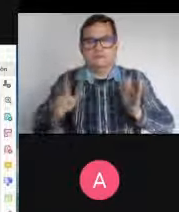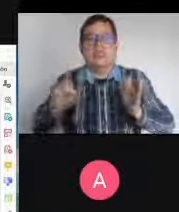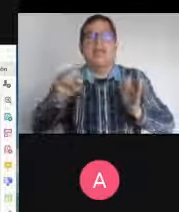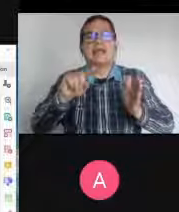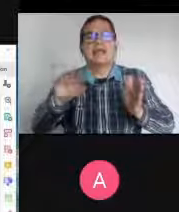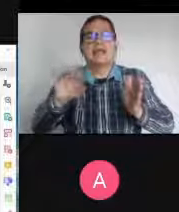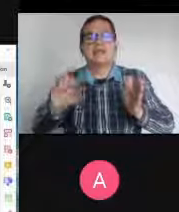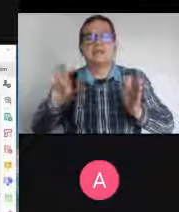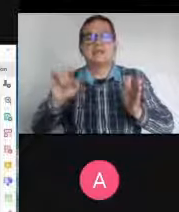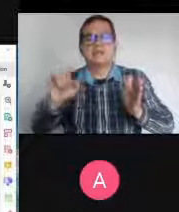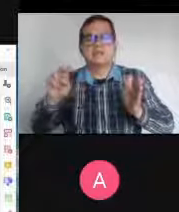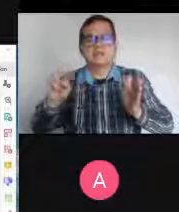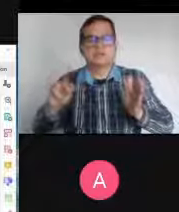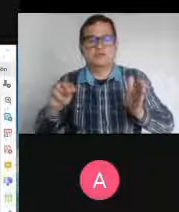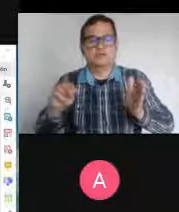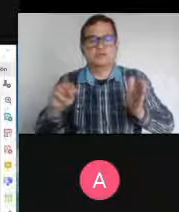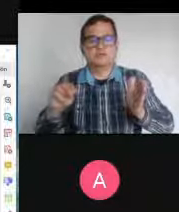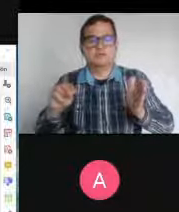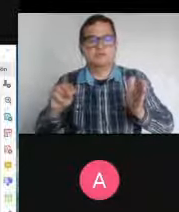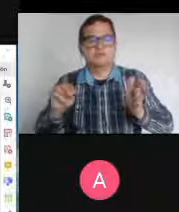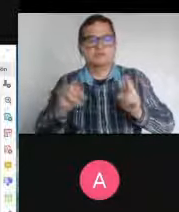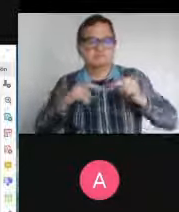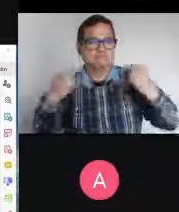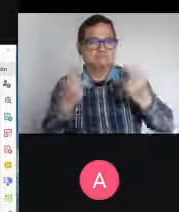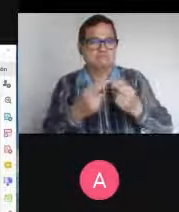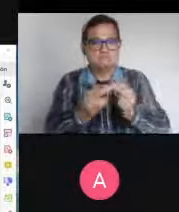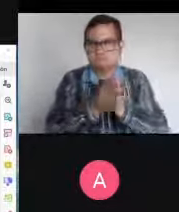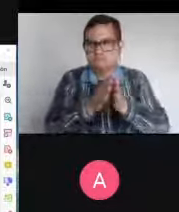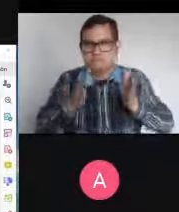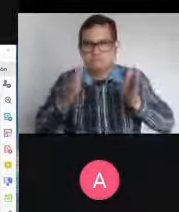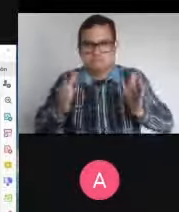física electrónica. Por favor, me confirman si me escuchan.